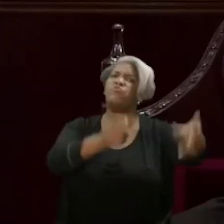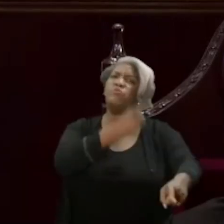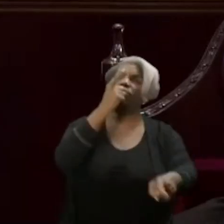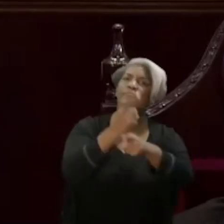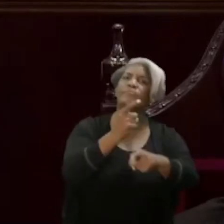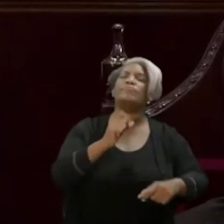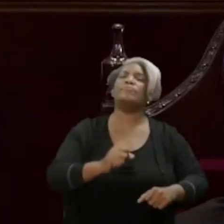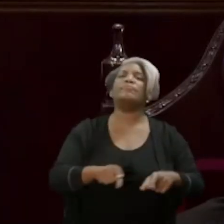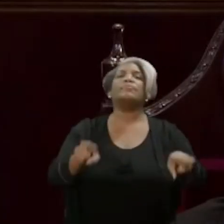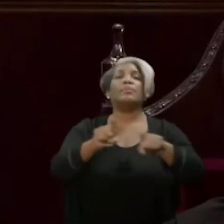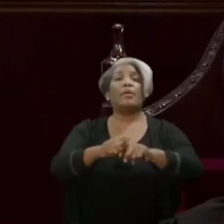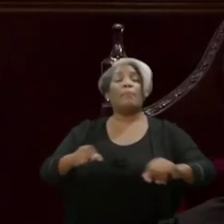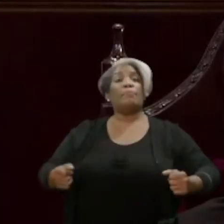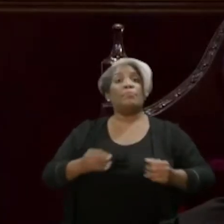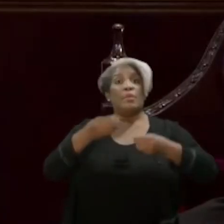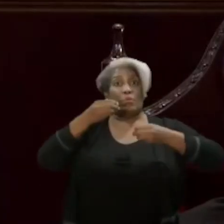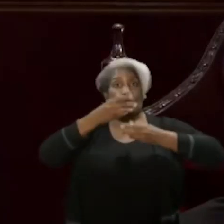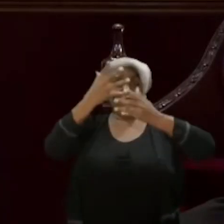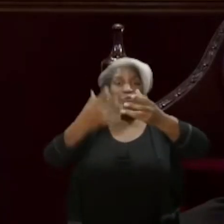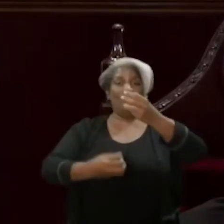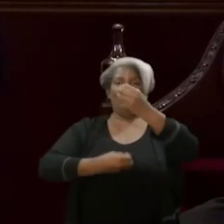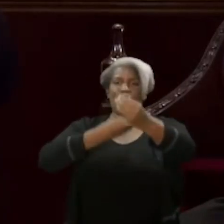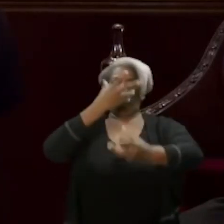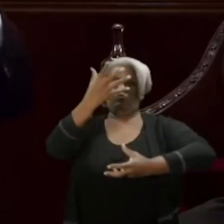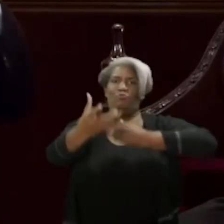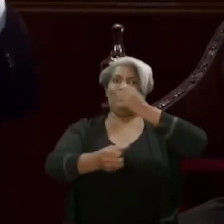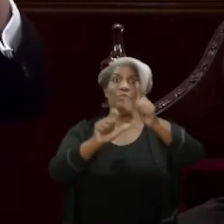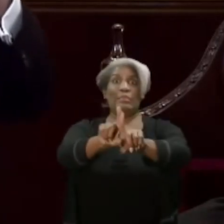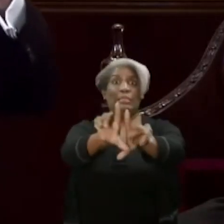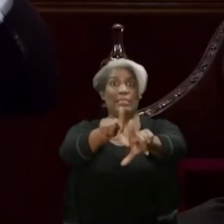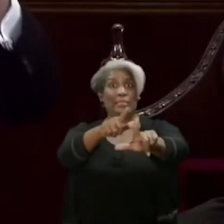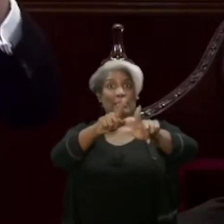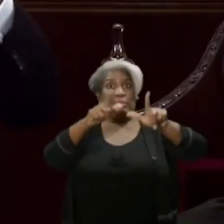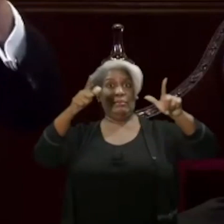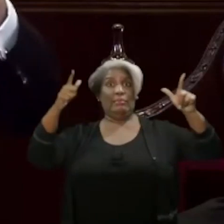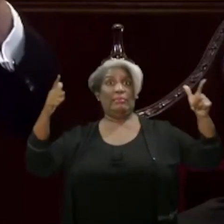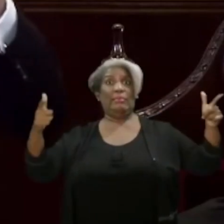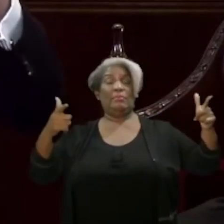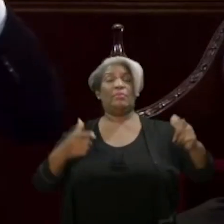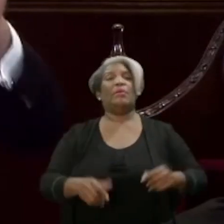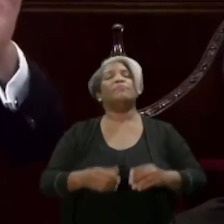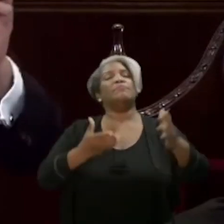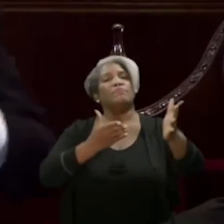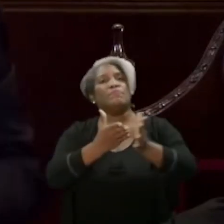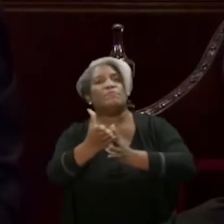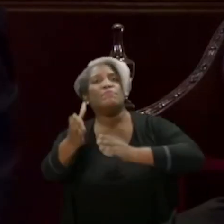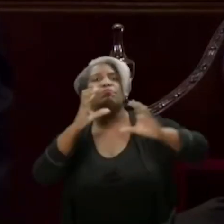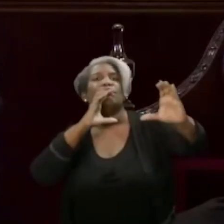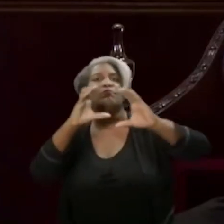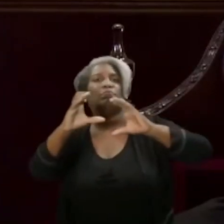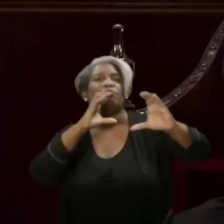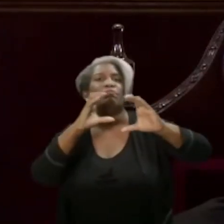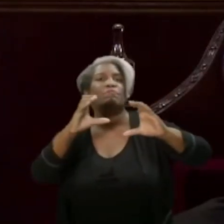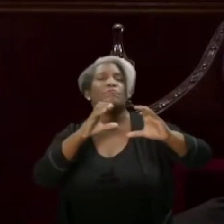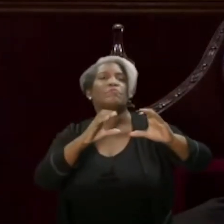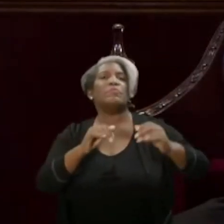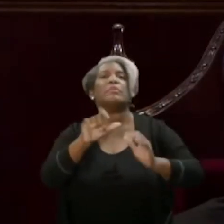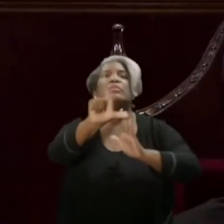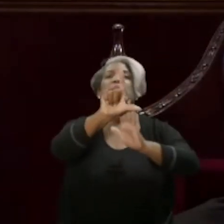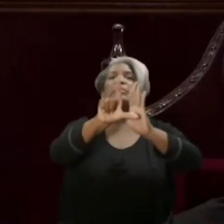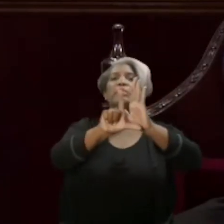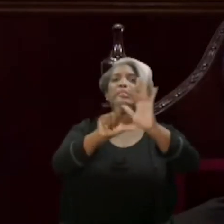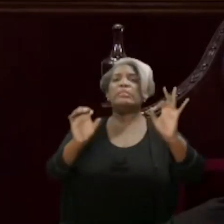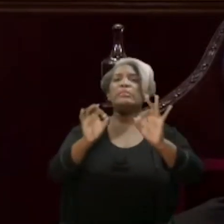la Libertad de Expresión, que está consensuando el anteproyecto de ley de libertad de expresión y medios de comunicación para que después de finalizar